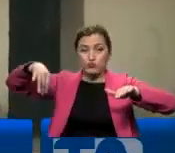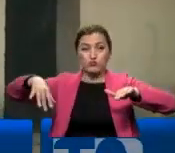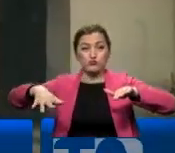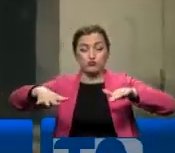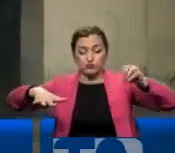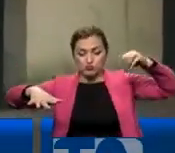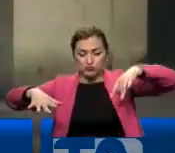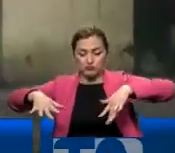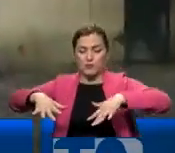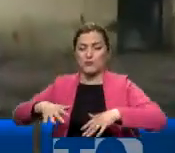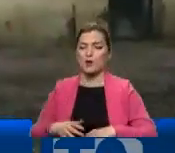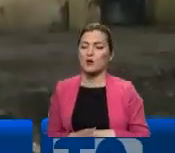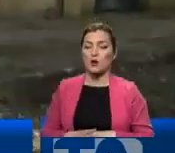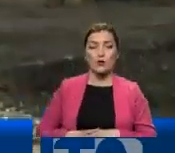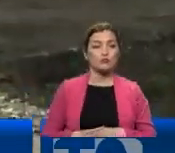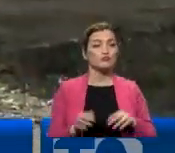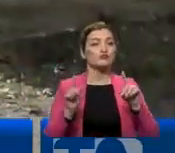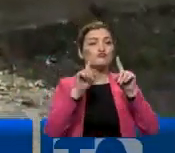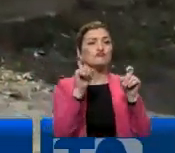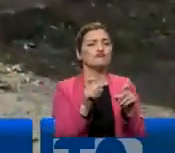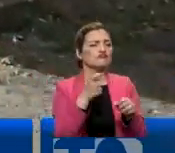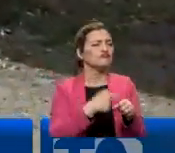es lo que están pidiendo específicamente.